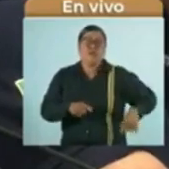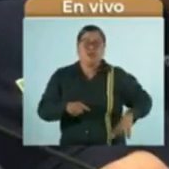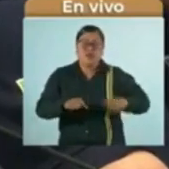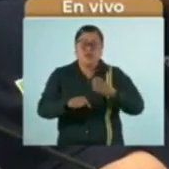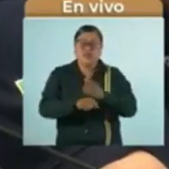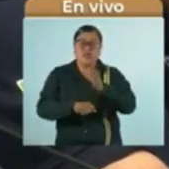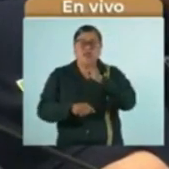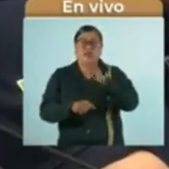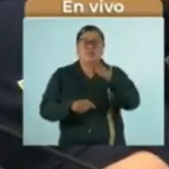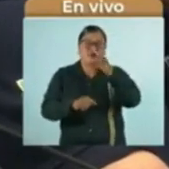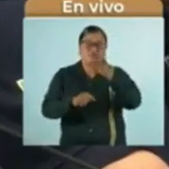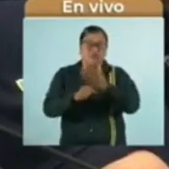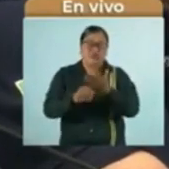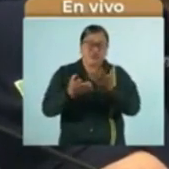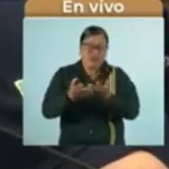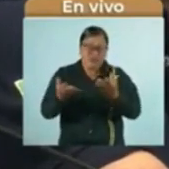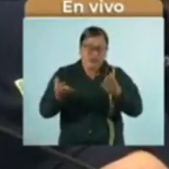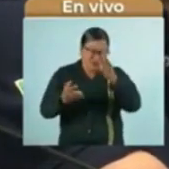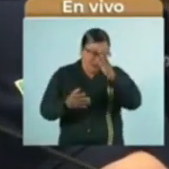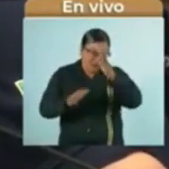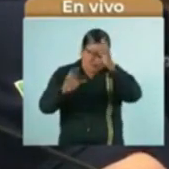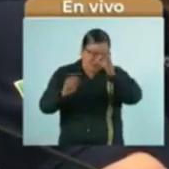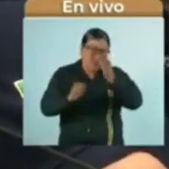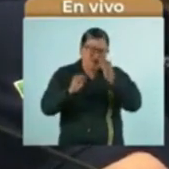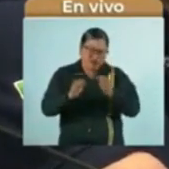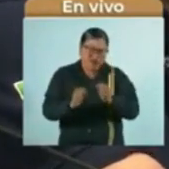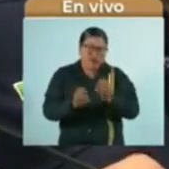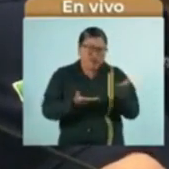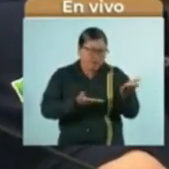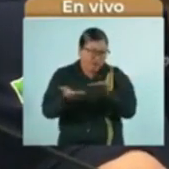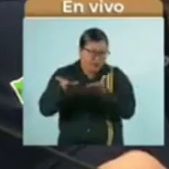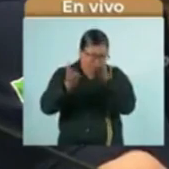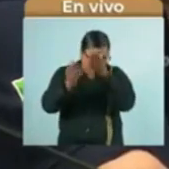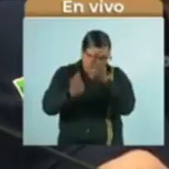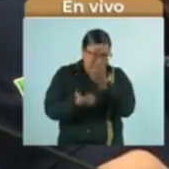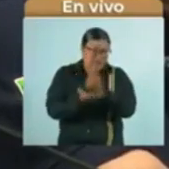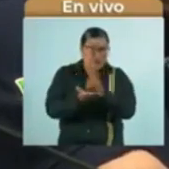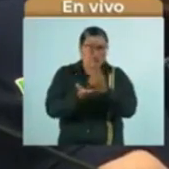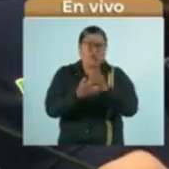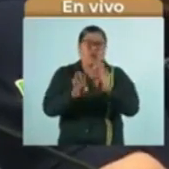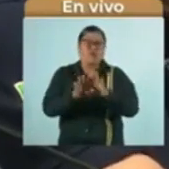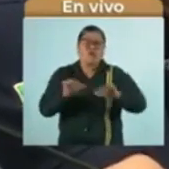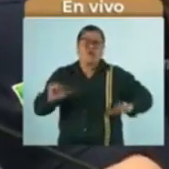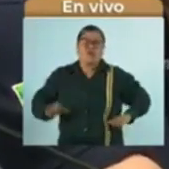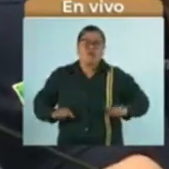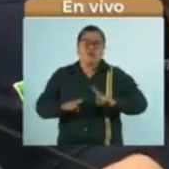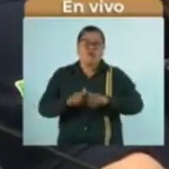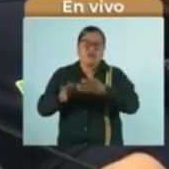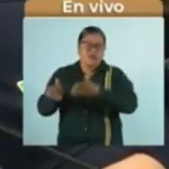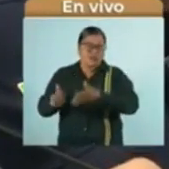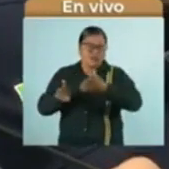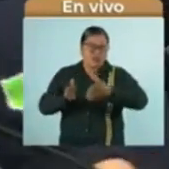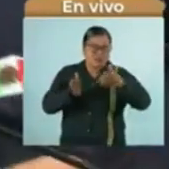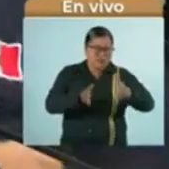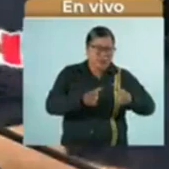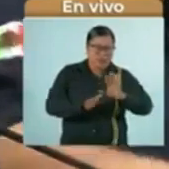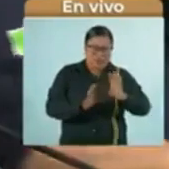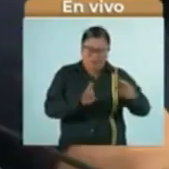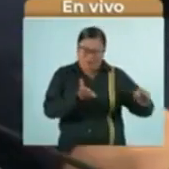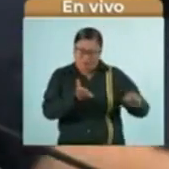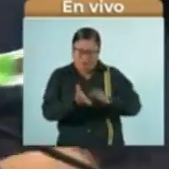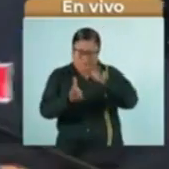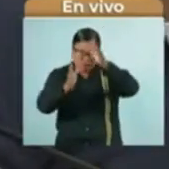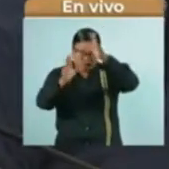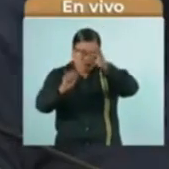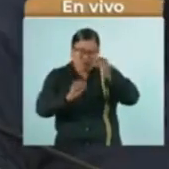Comunales que incluya los compromisos de cada una de las partes, así como un cronograma de actividades. A partir de la firma del convenio, en